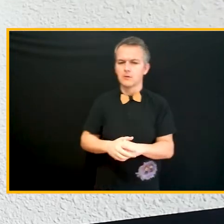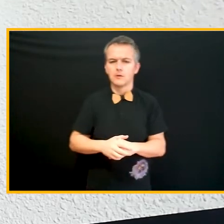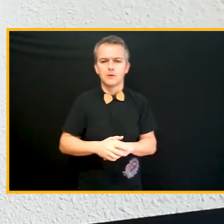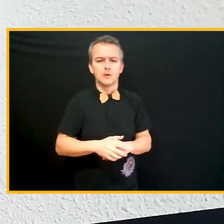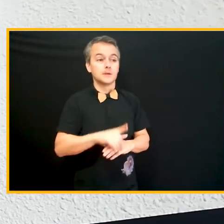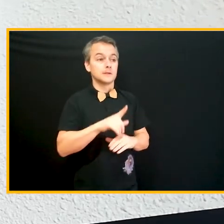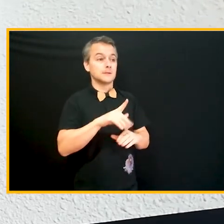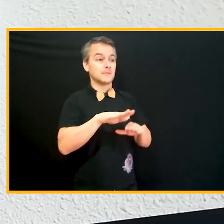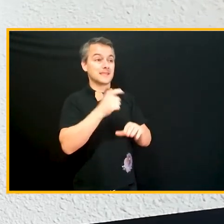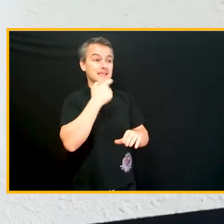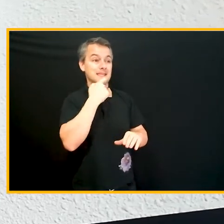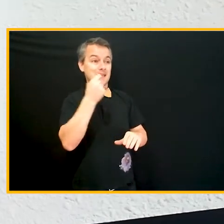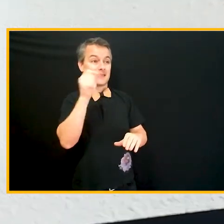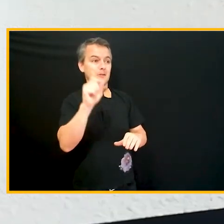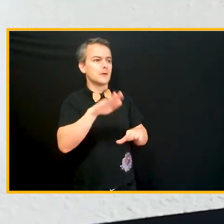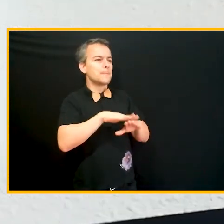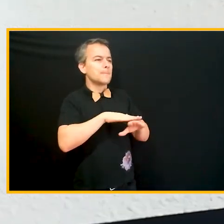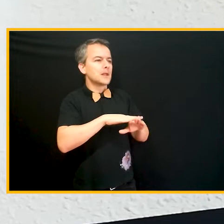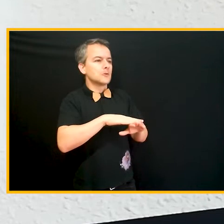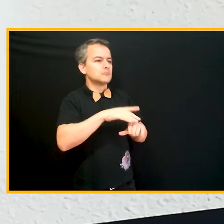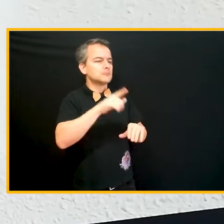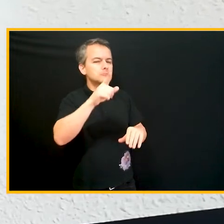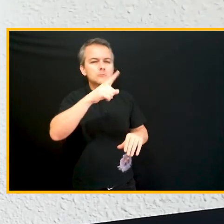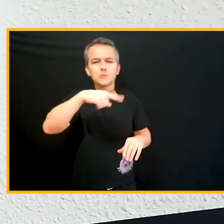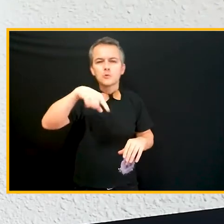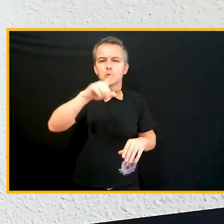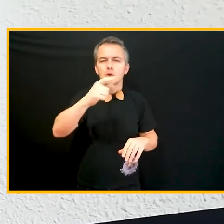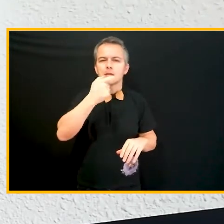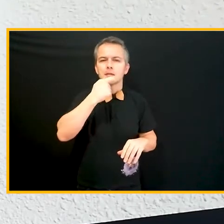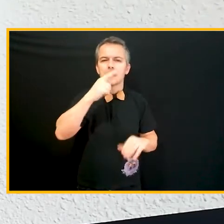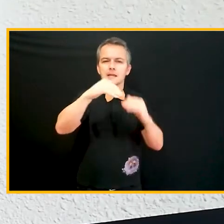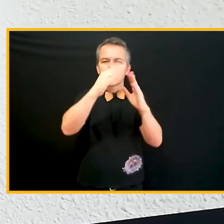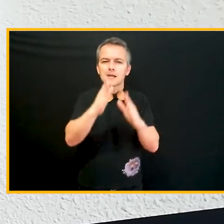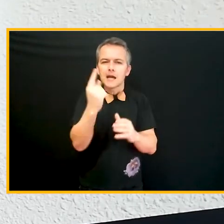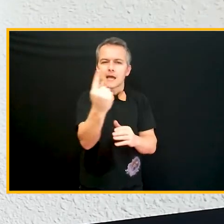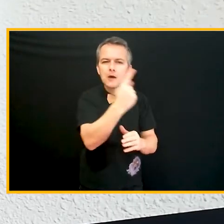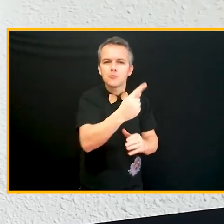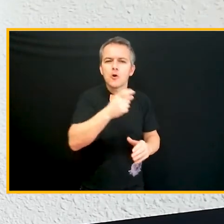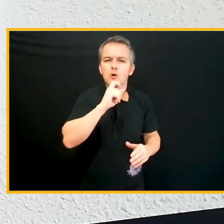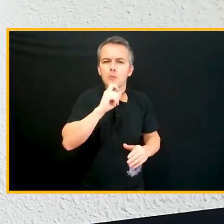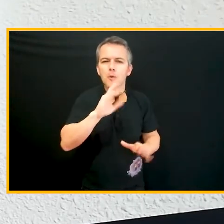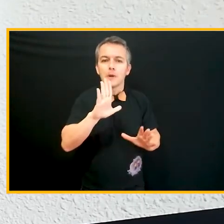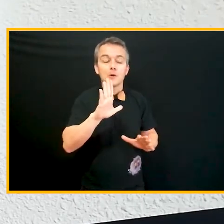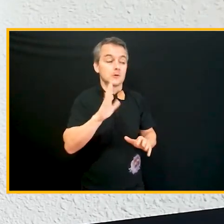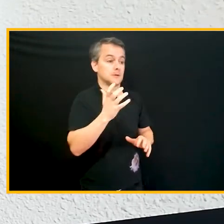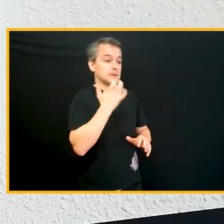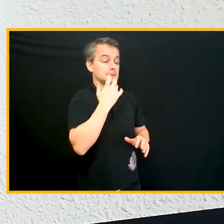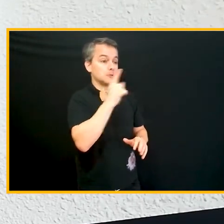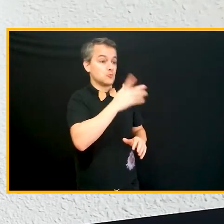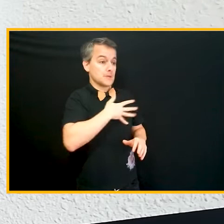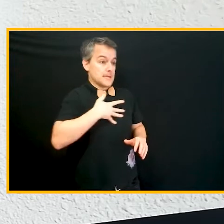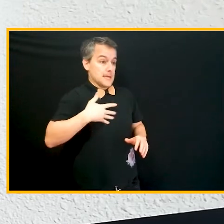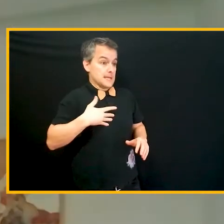Sorry, Pili, no sé cómo lleváis el inglés en casa, pero Pili, when you want, speak in